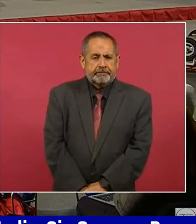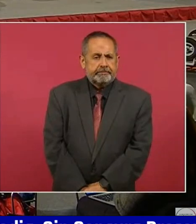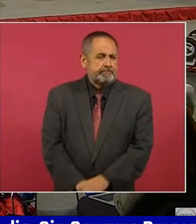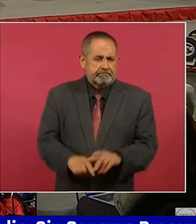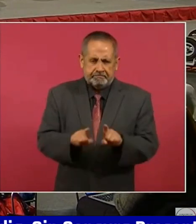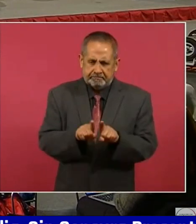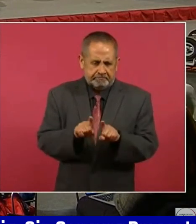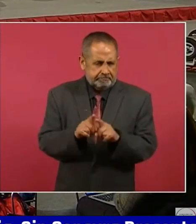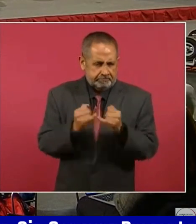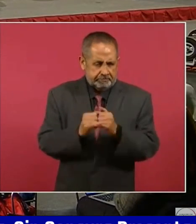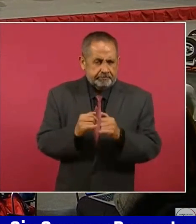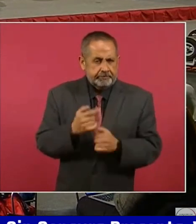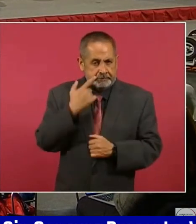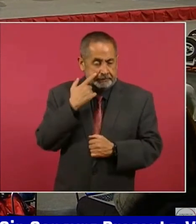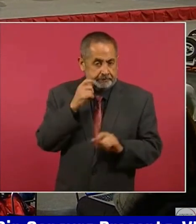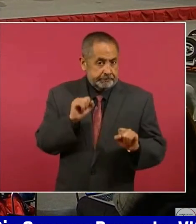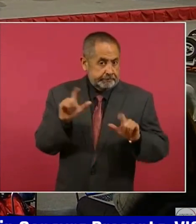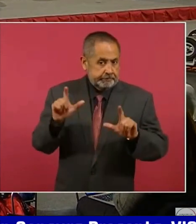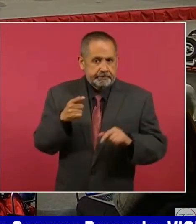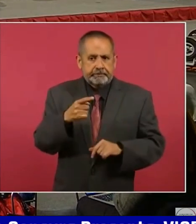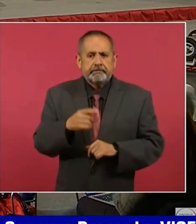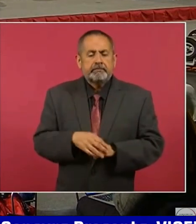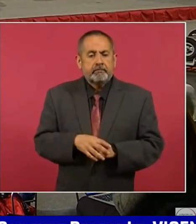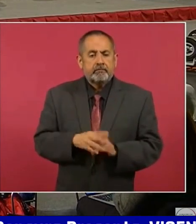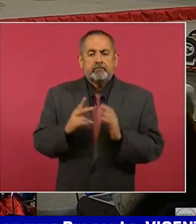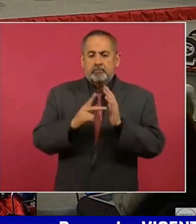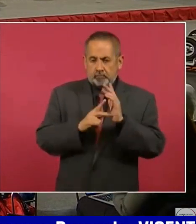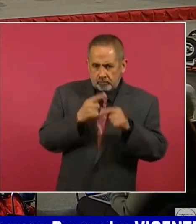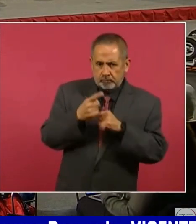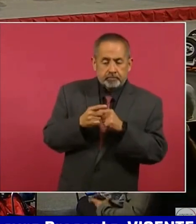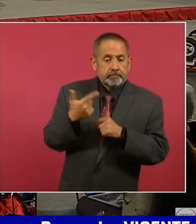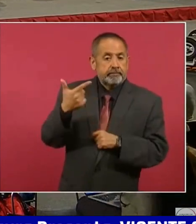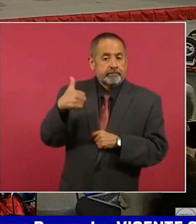favor. Y bueno, aquí está el repunte de gas.